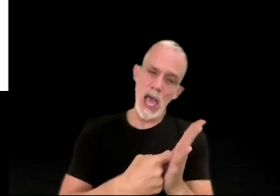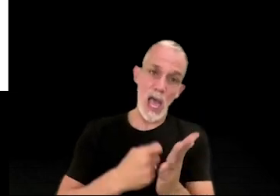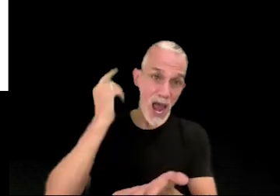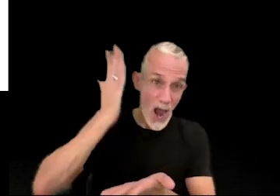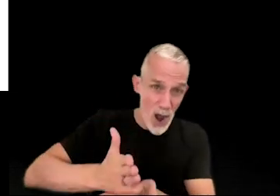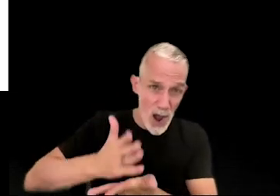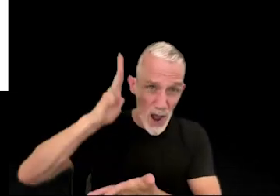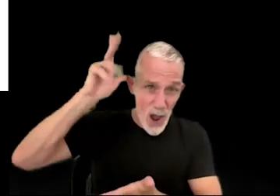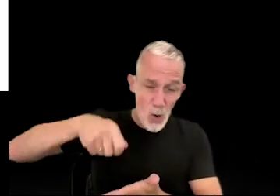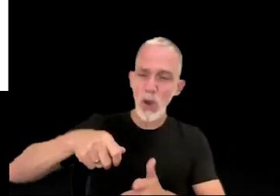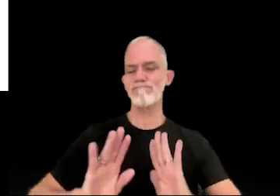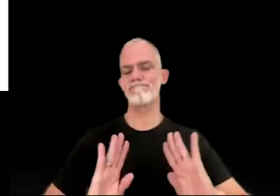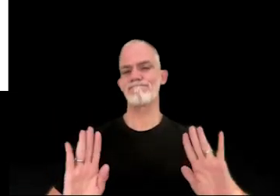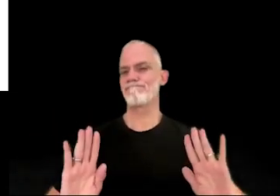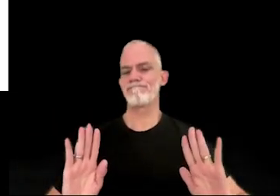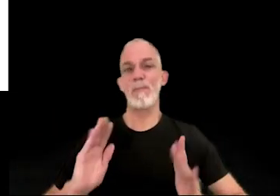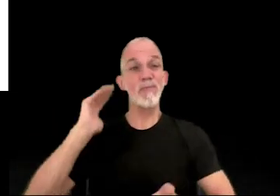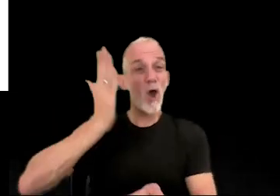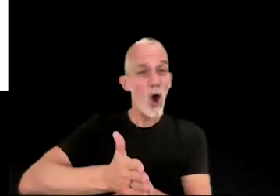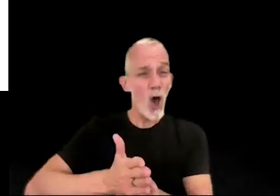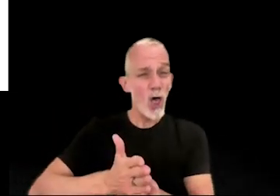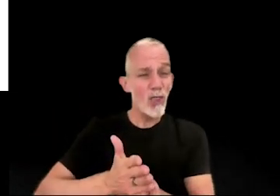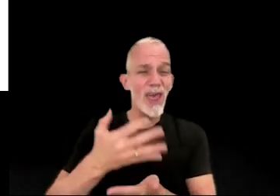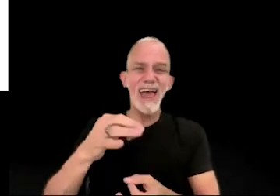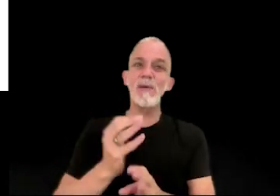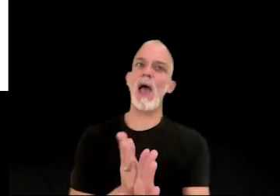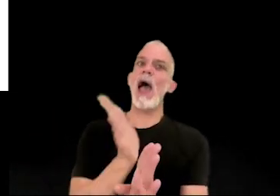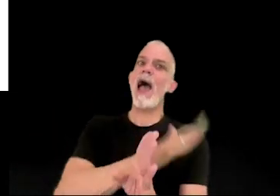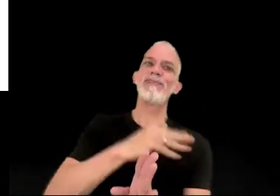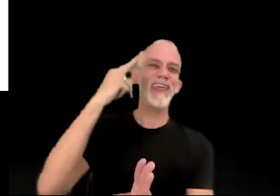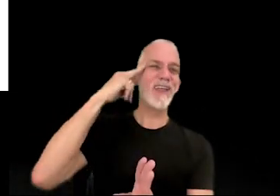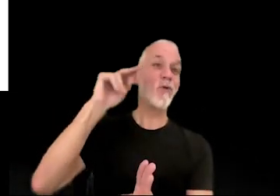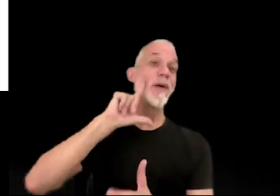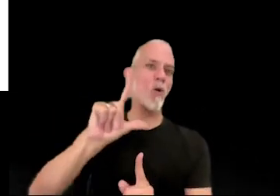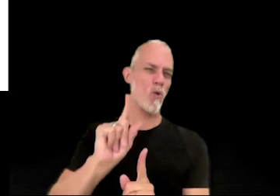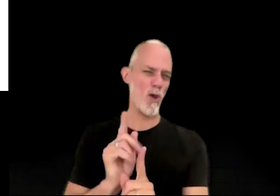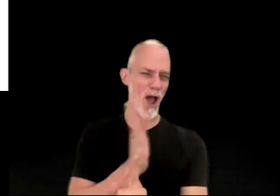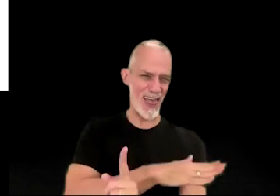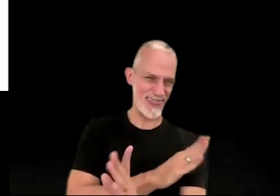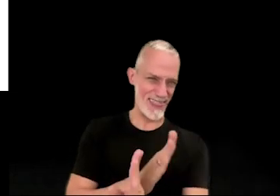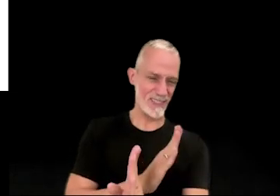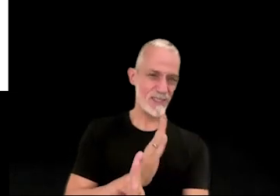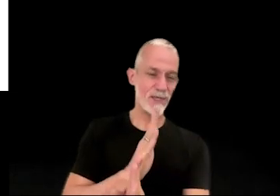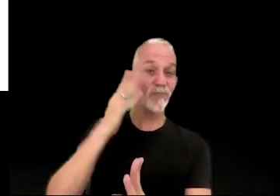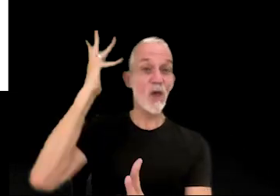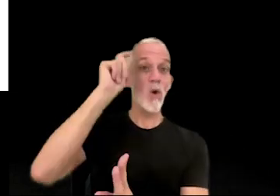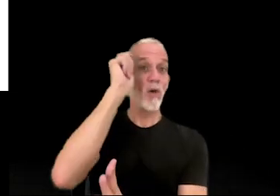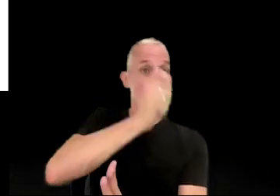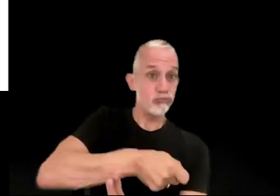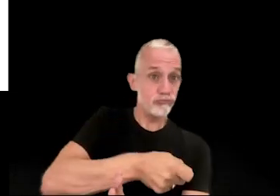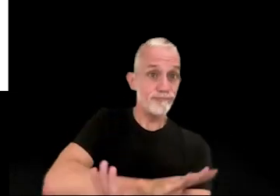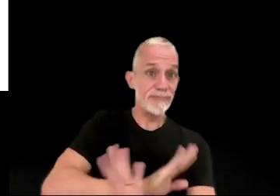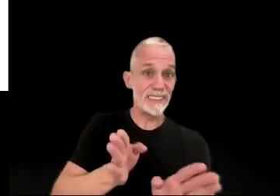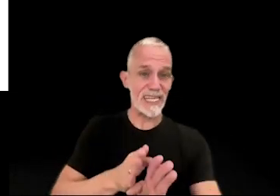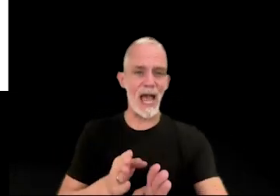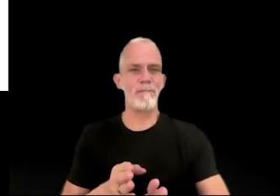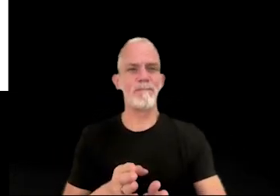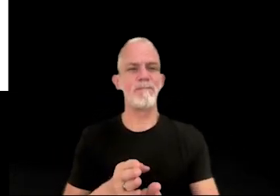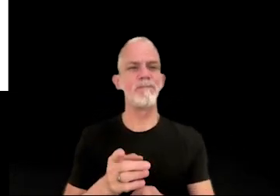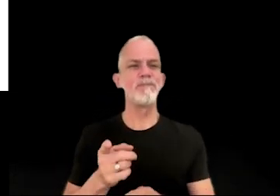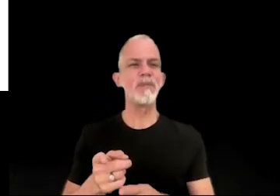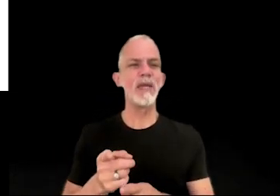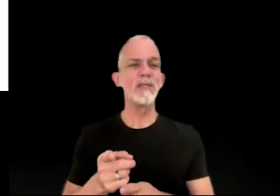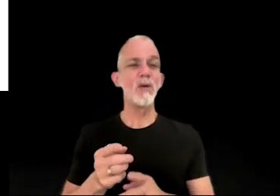En estos casos, la condena tiene que haberse dado antes del 9/7, y también hago mención a que